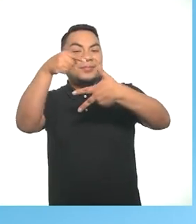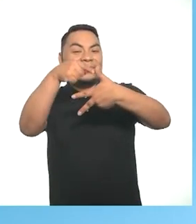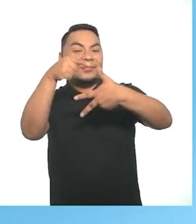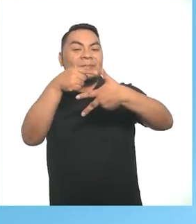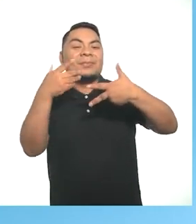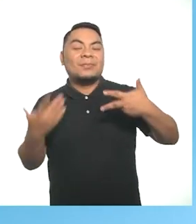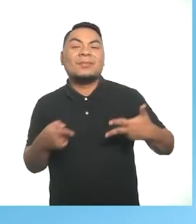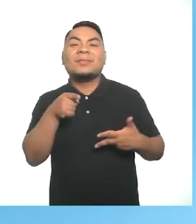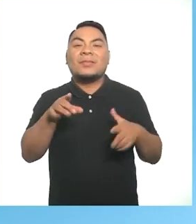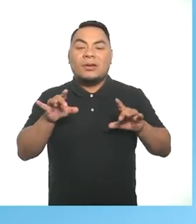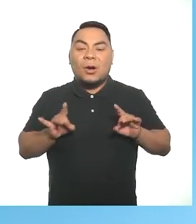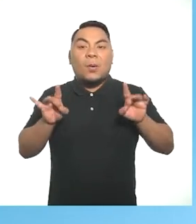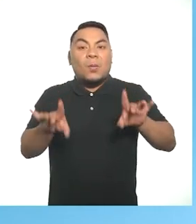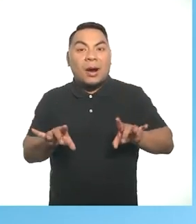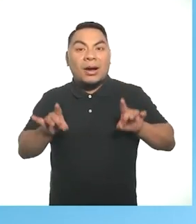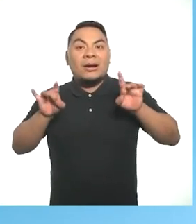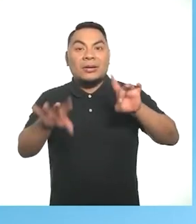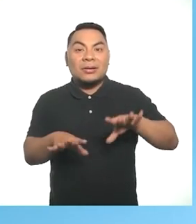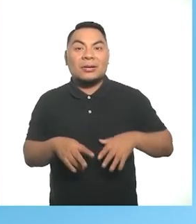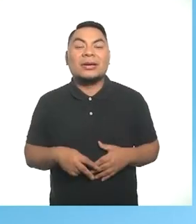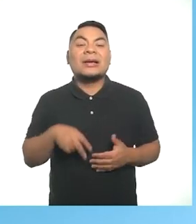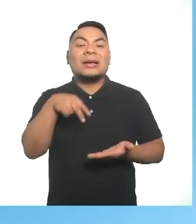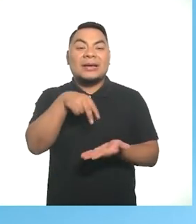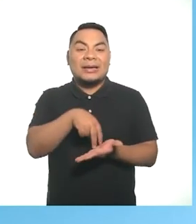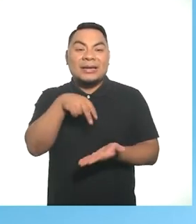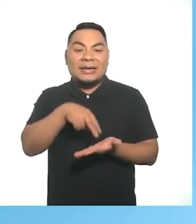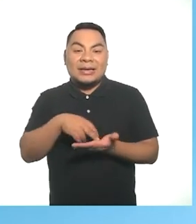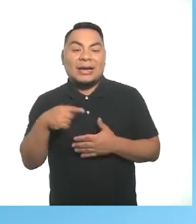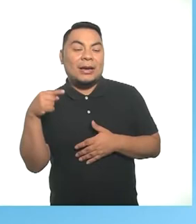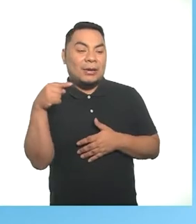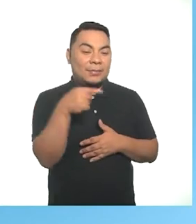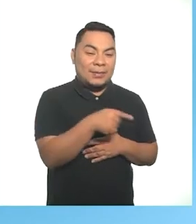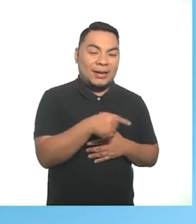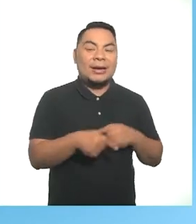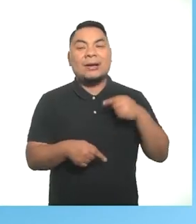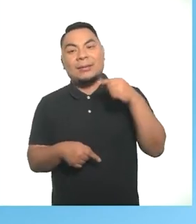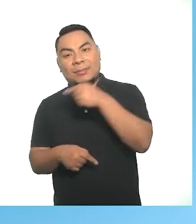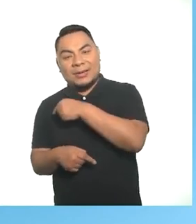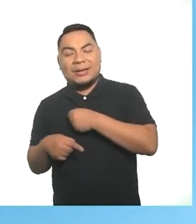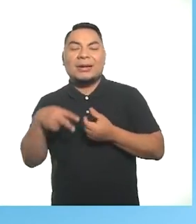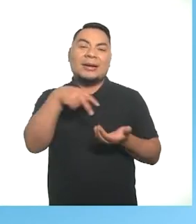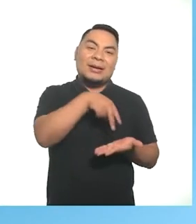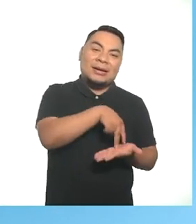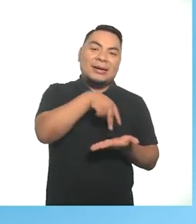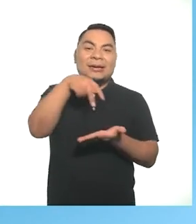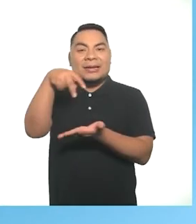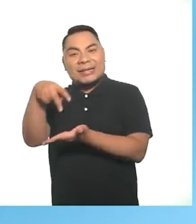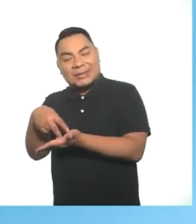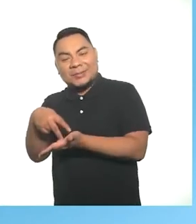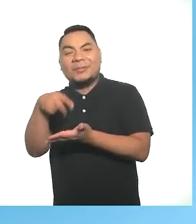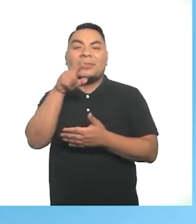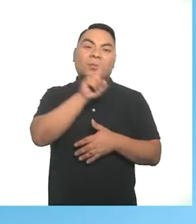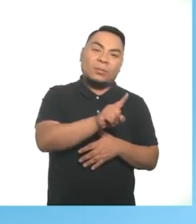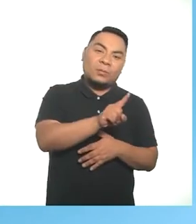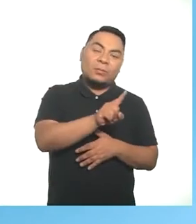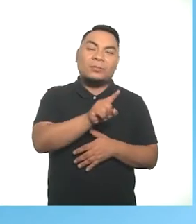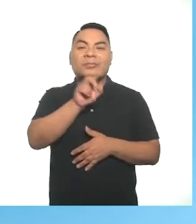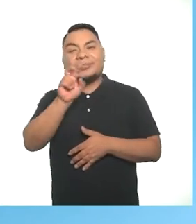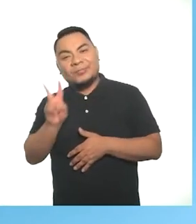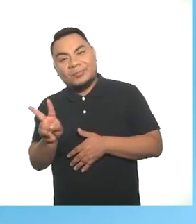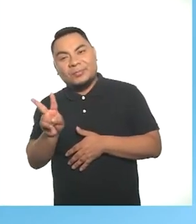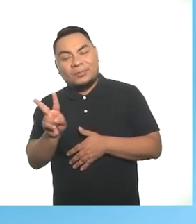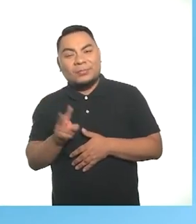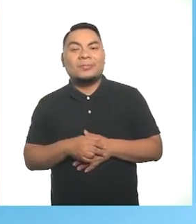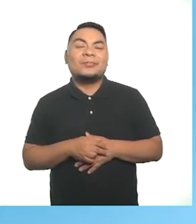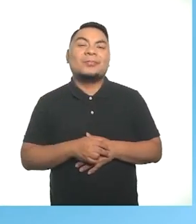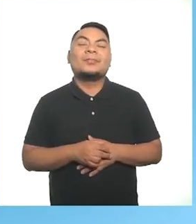el paso del canguro. Salten de un lado hacia el otro. Uno, dos hacia la